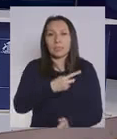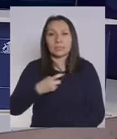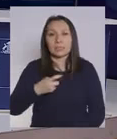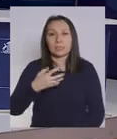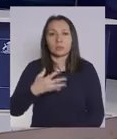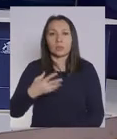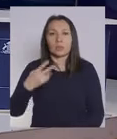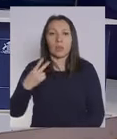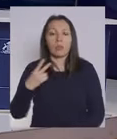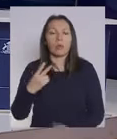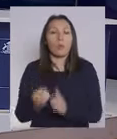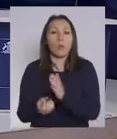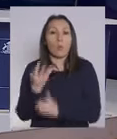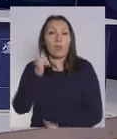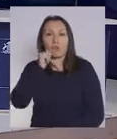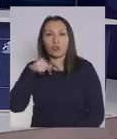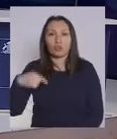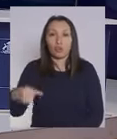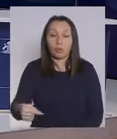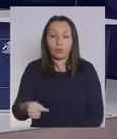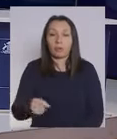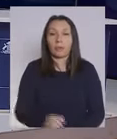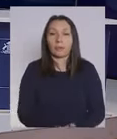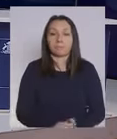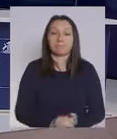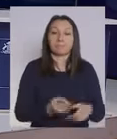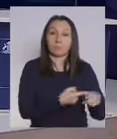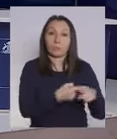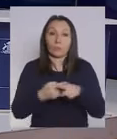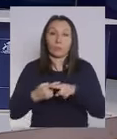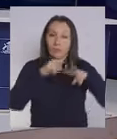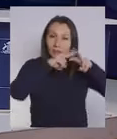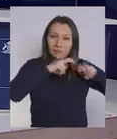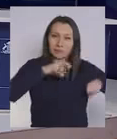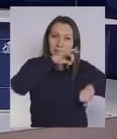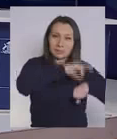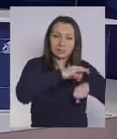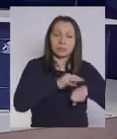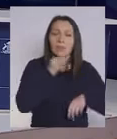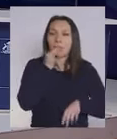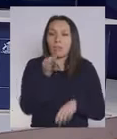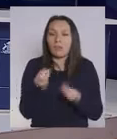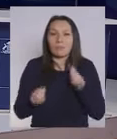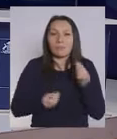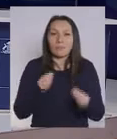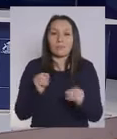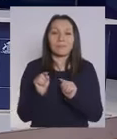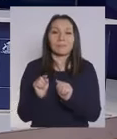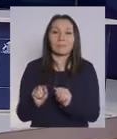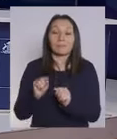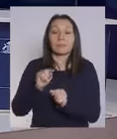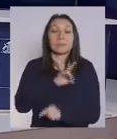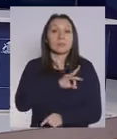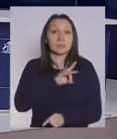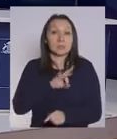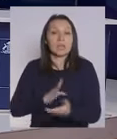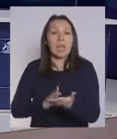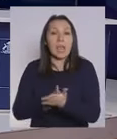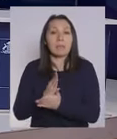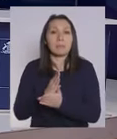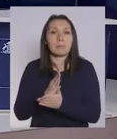2.152 nuevos casos diarios. Desde la Sociedad de Epidemiología han manifestado que esto da cuenta de que el país ha entrado